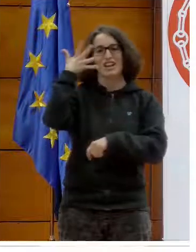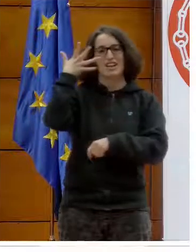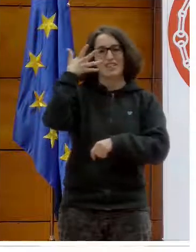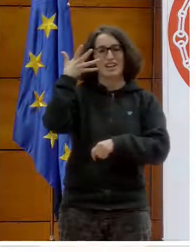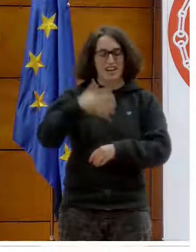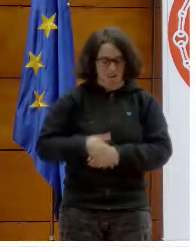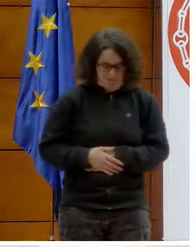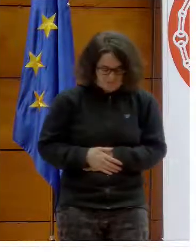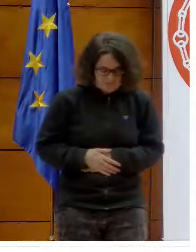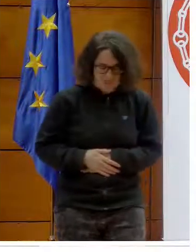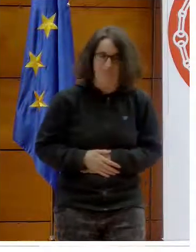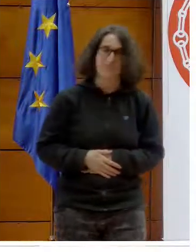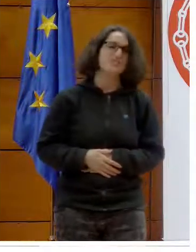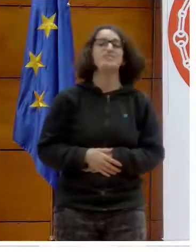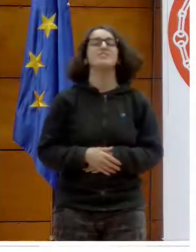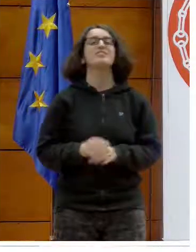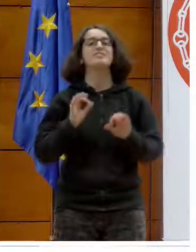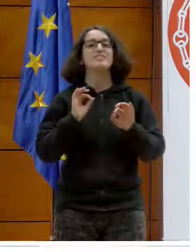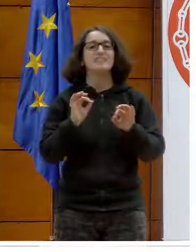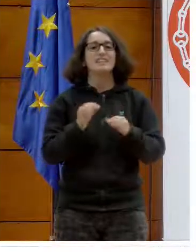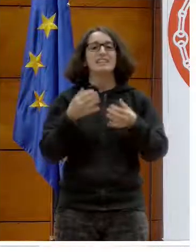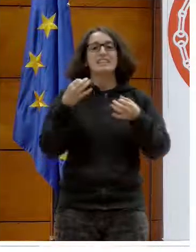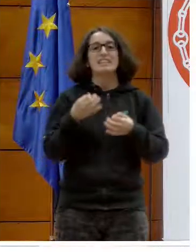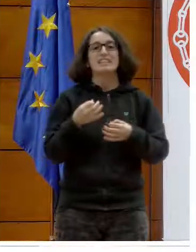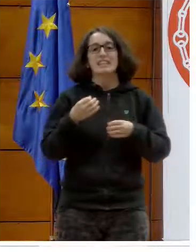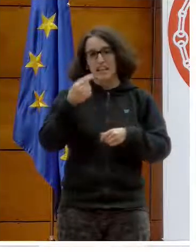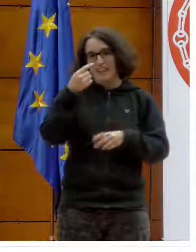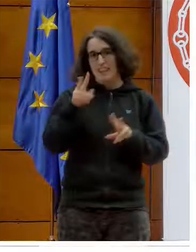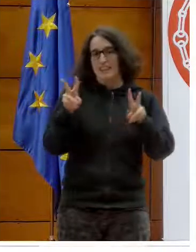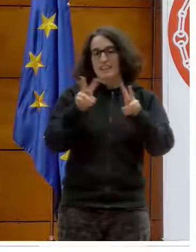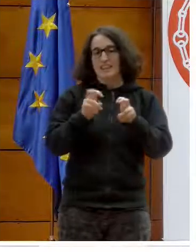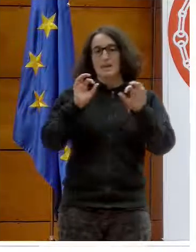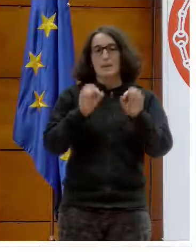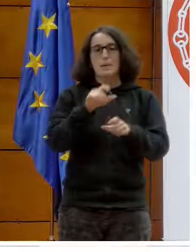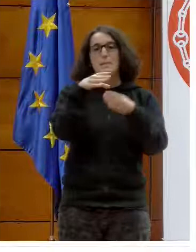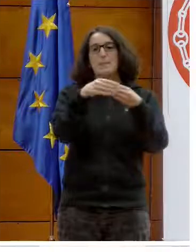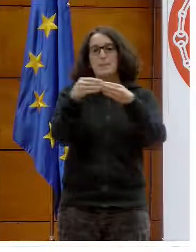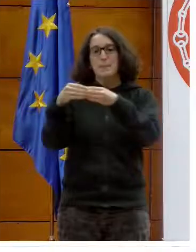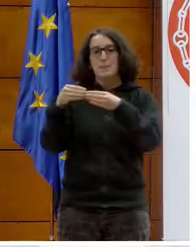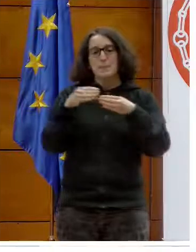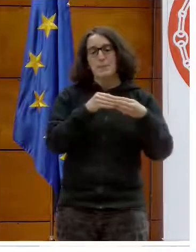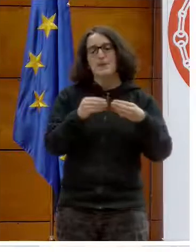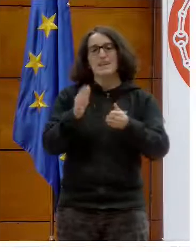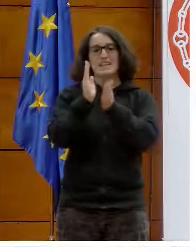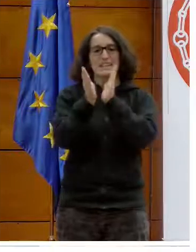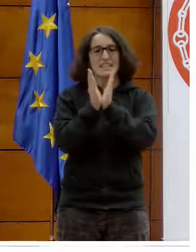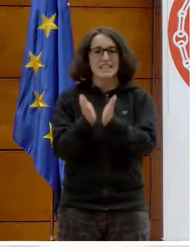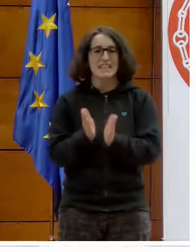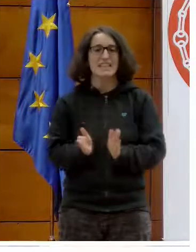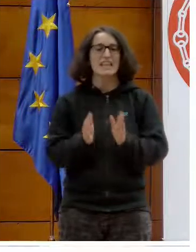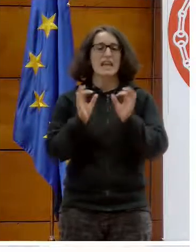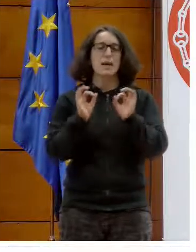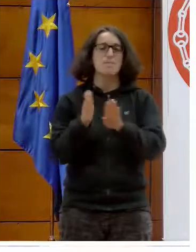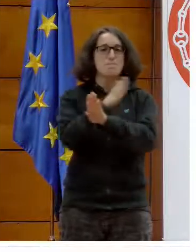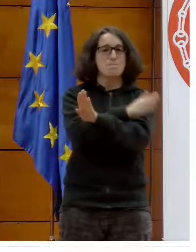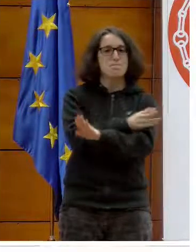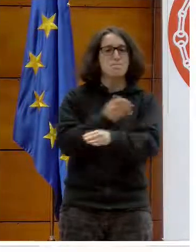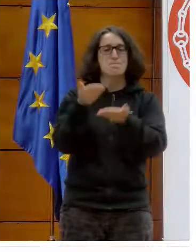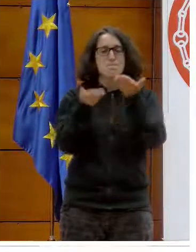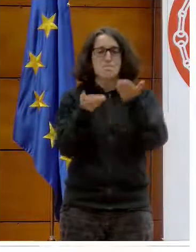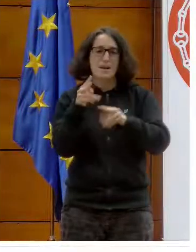que abarcará qué elementos hay que tener en cuenta en los usuarios de esta terapia y qué valoraciones se deben realizar a quienes se les vayan a